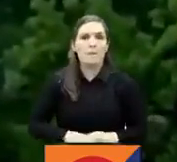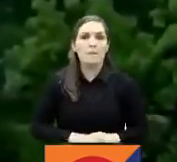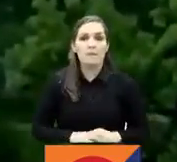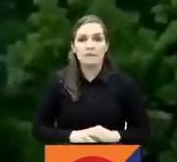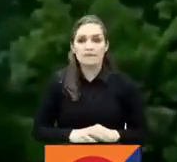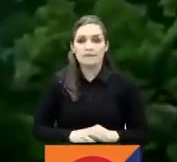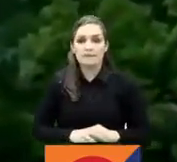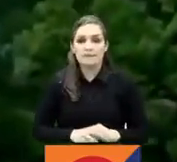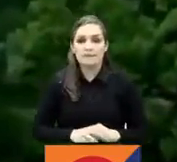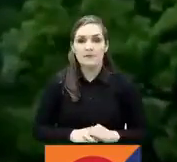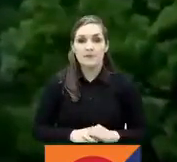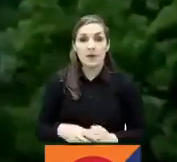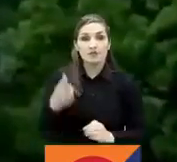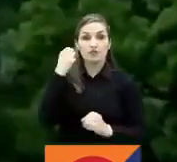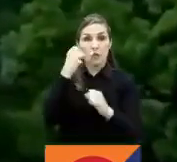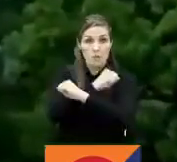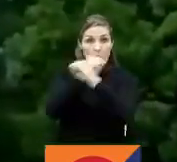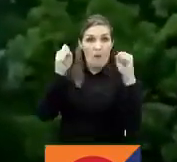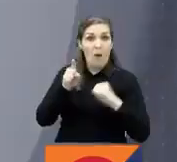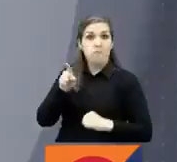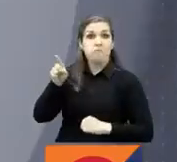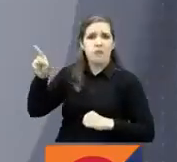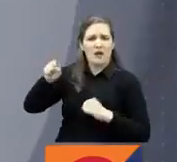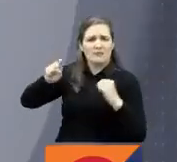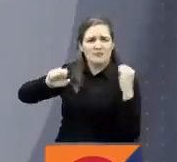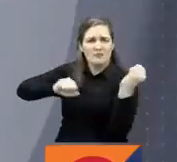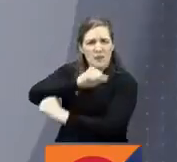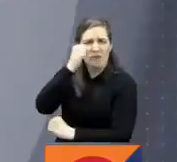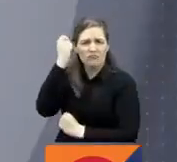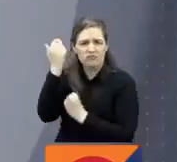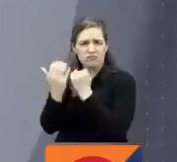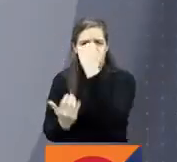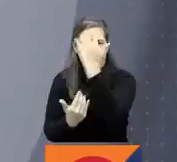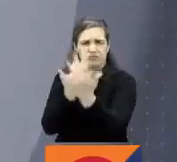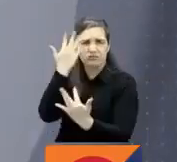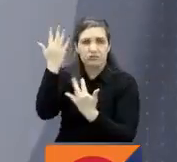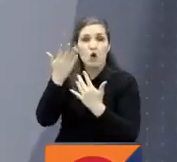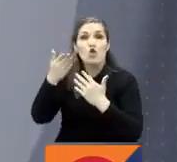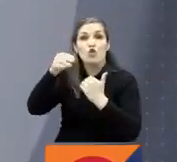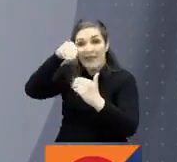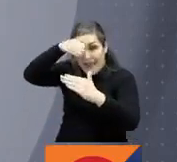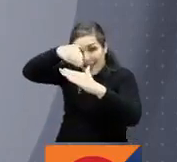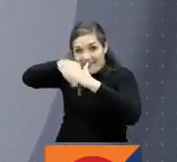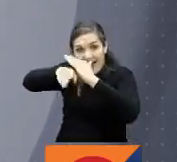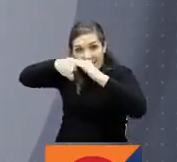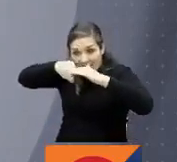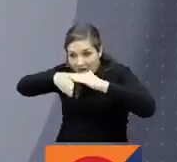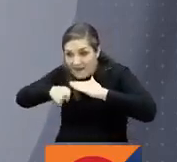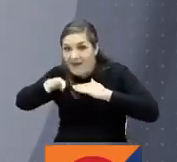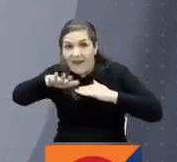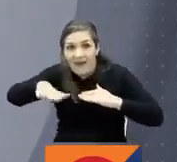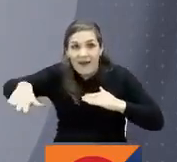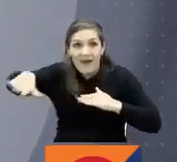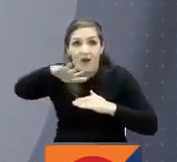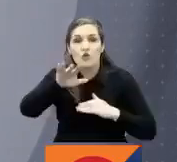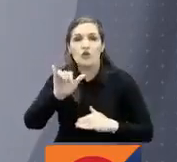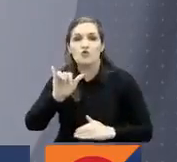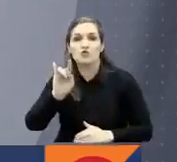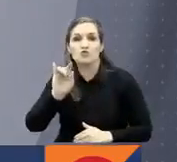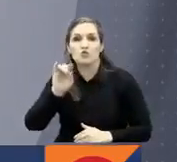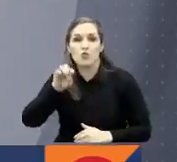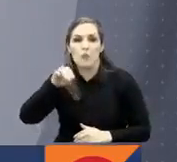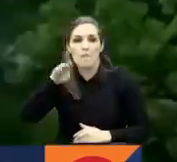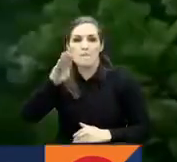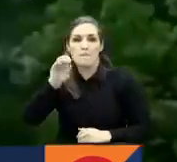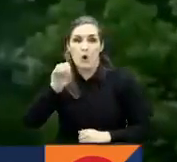Durante la mañana de hoy continuaron los disturbios entre manifestantes y policías en las entradas de Yumbo. El municipio quedó bloqueado debido a la situación del